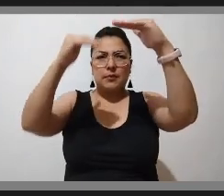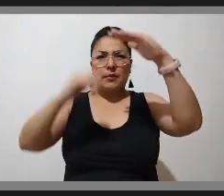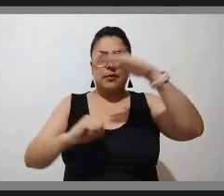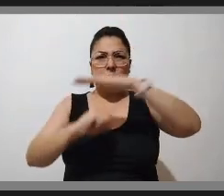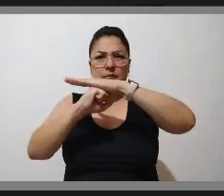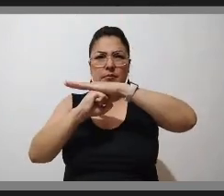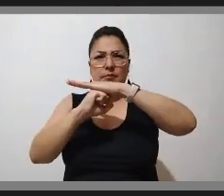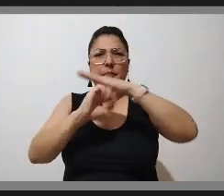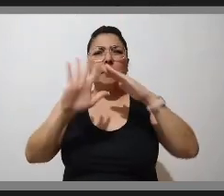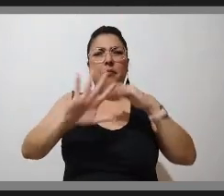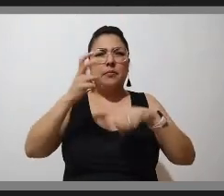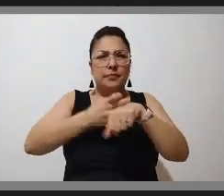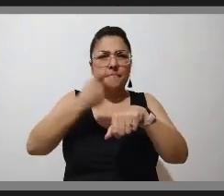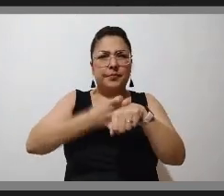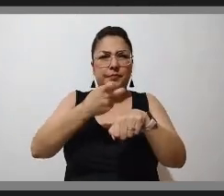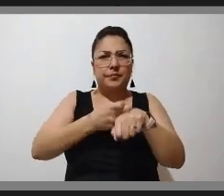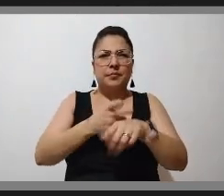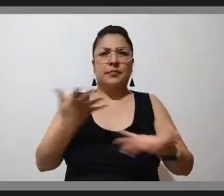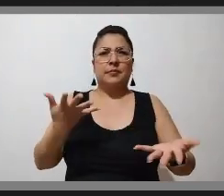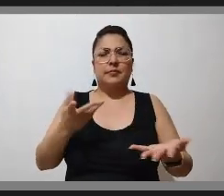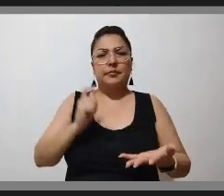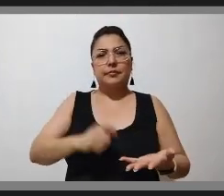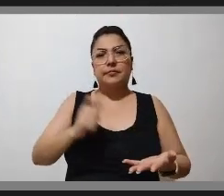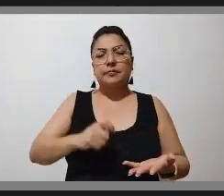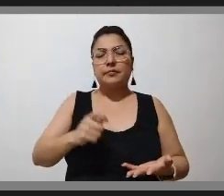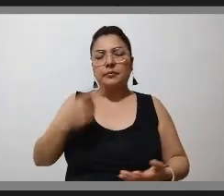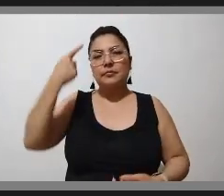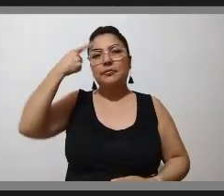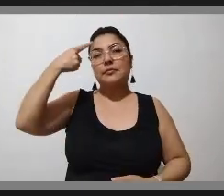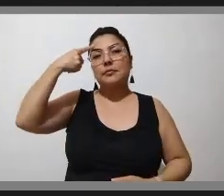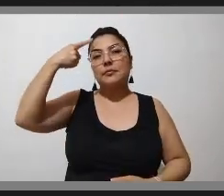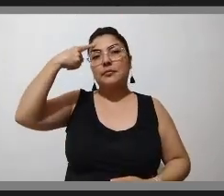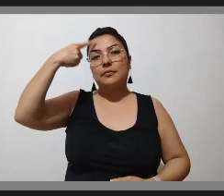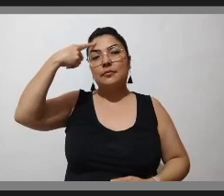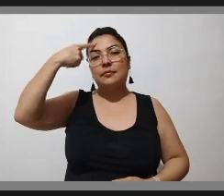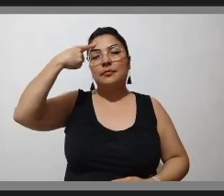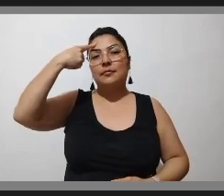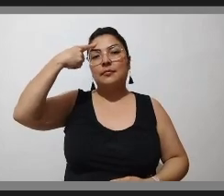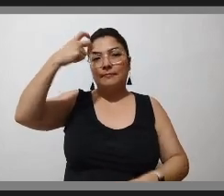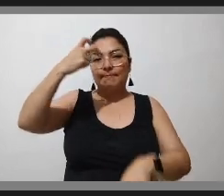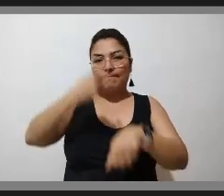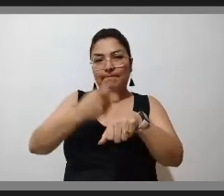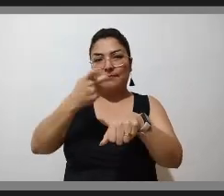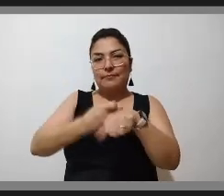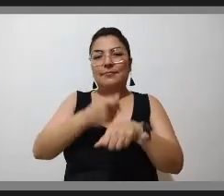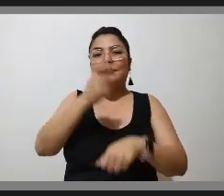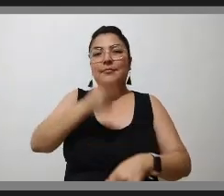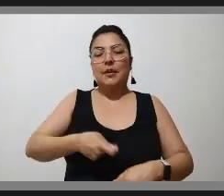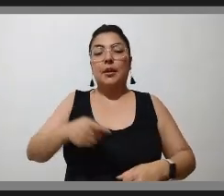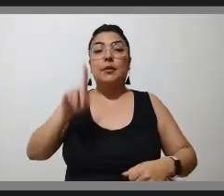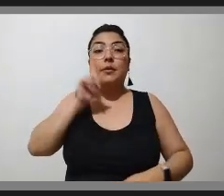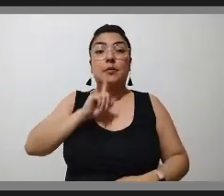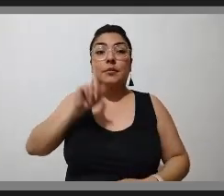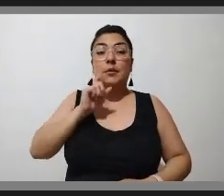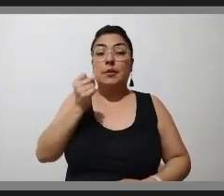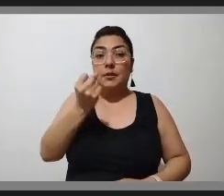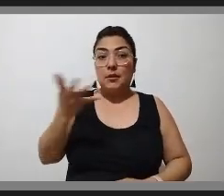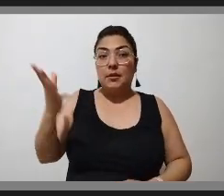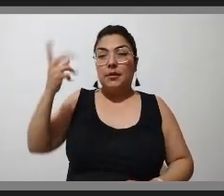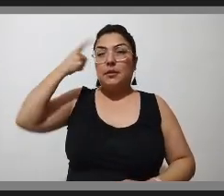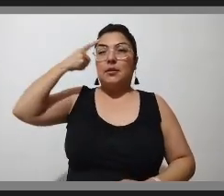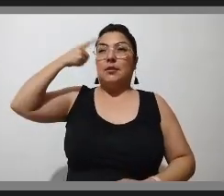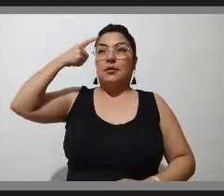Los techos de cemento atienden a una barrera psicológica relacionada con la autoestima de la propia mujer y